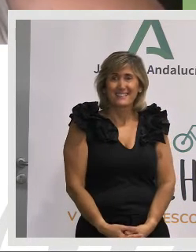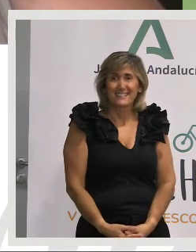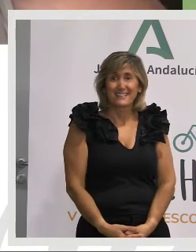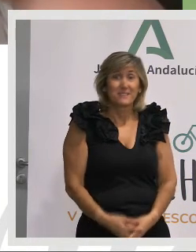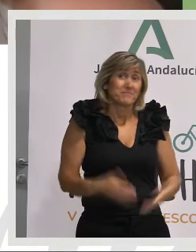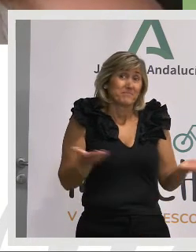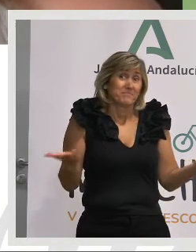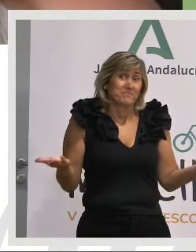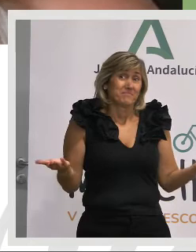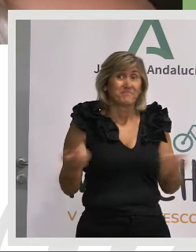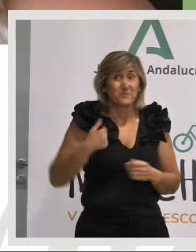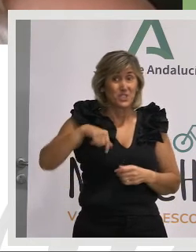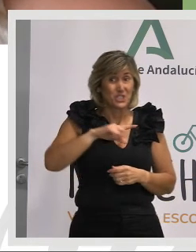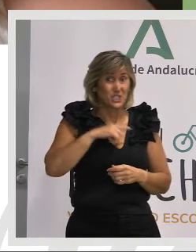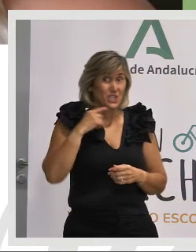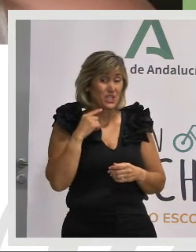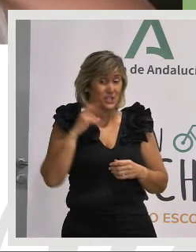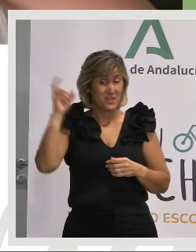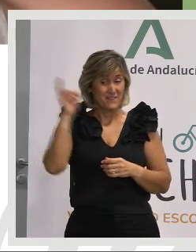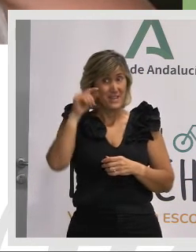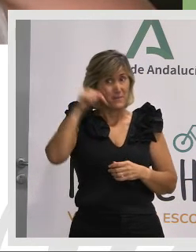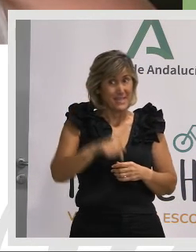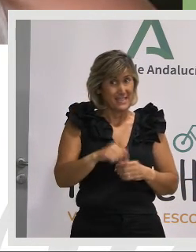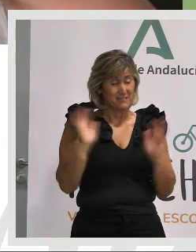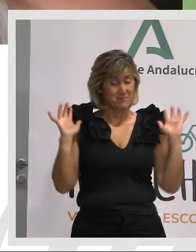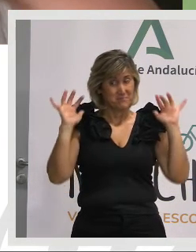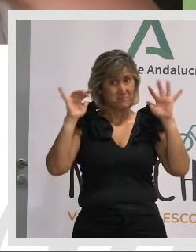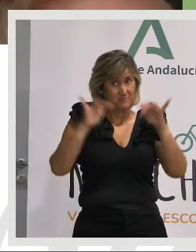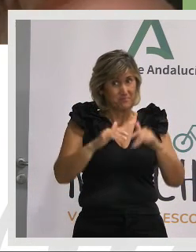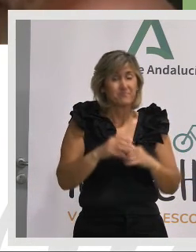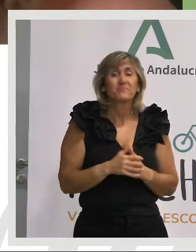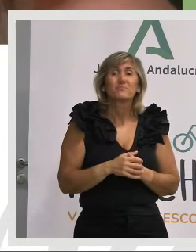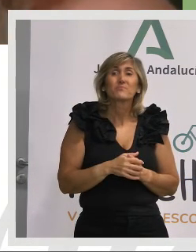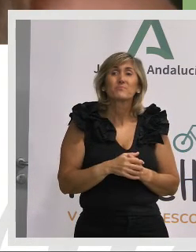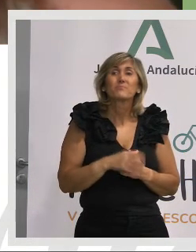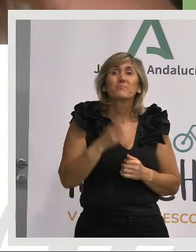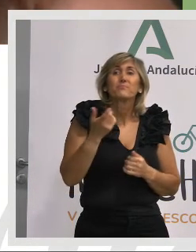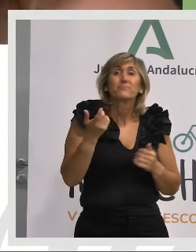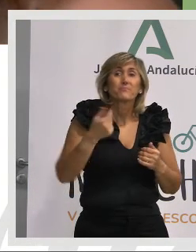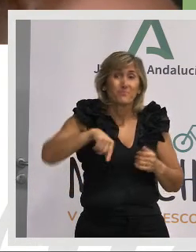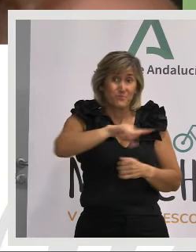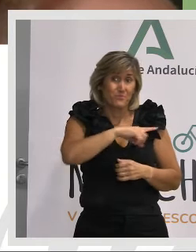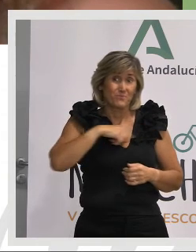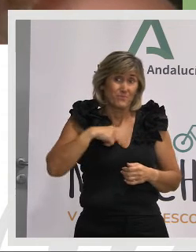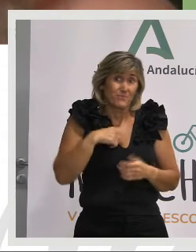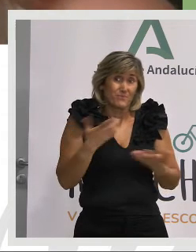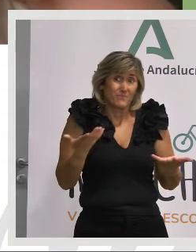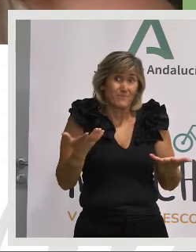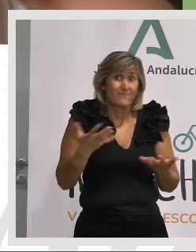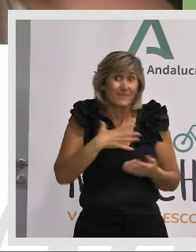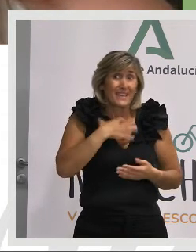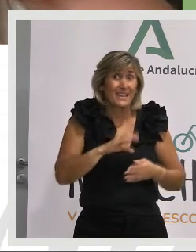Gracias. Bueno, asistimos a este encuentro virtualmente con nuestro pesar, pero no ha